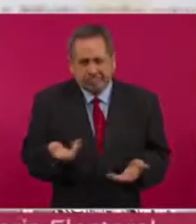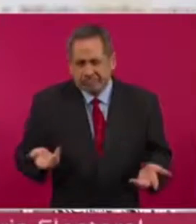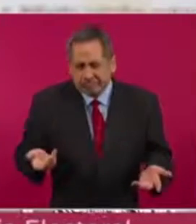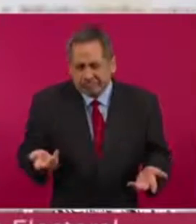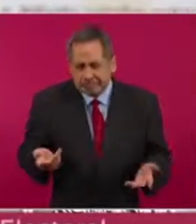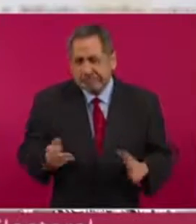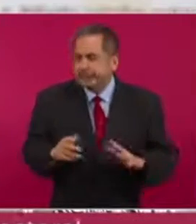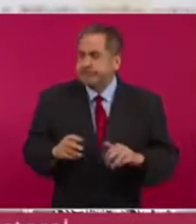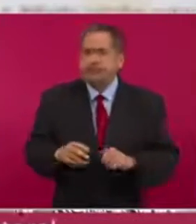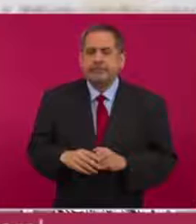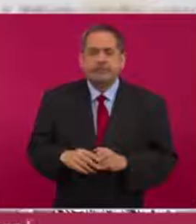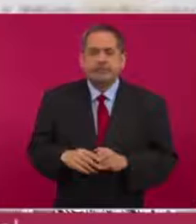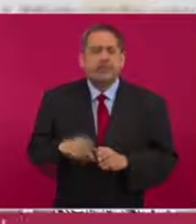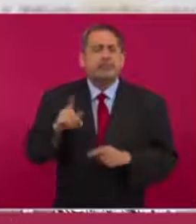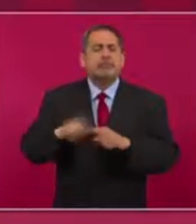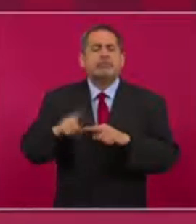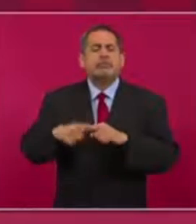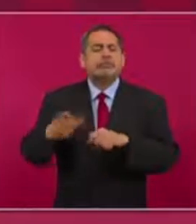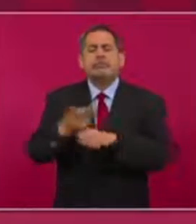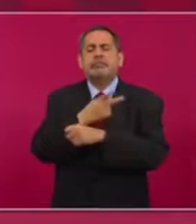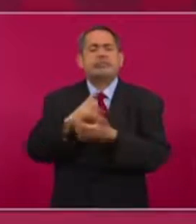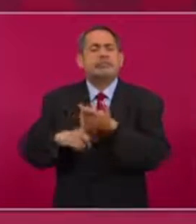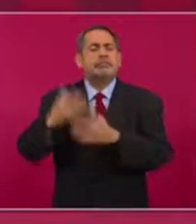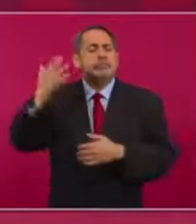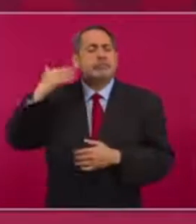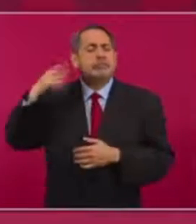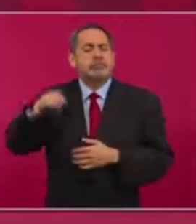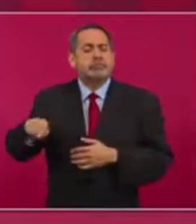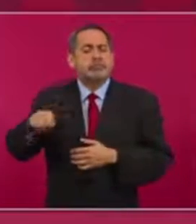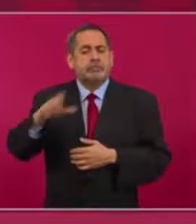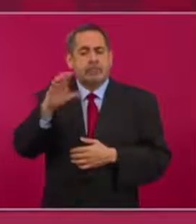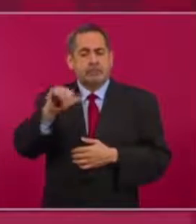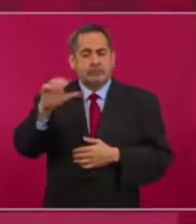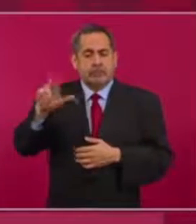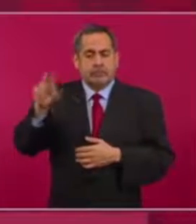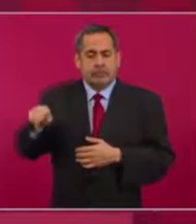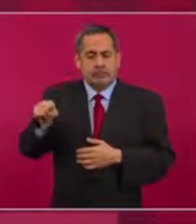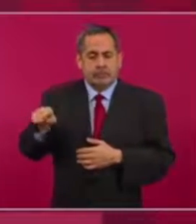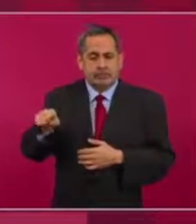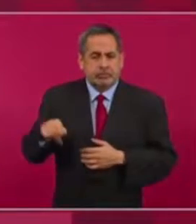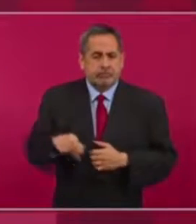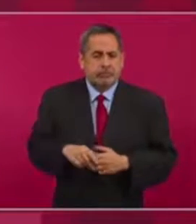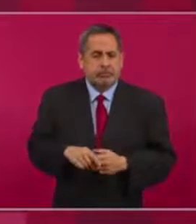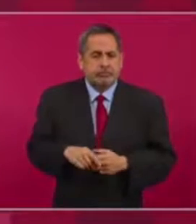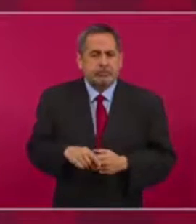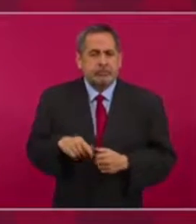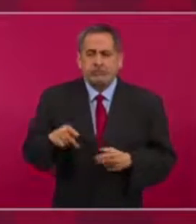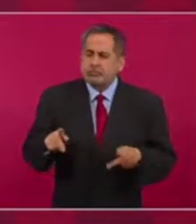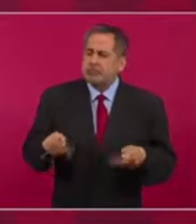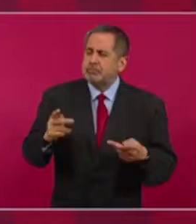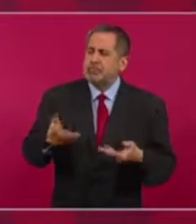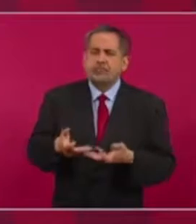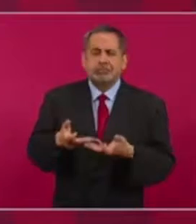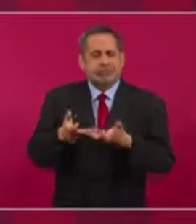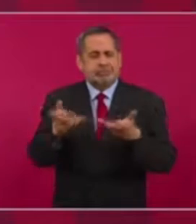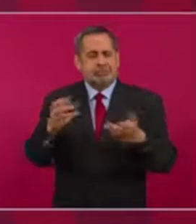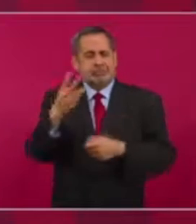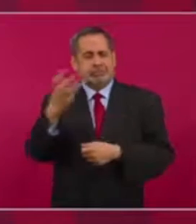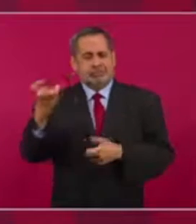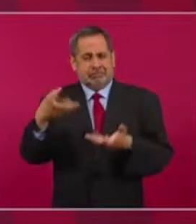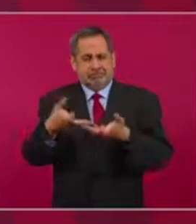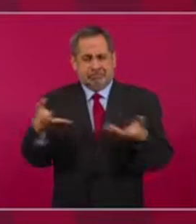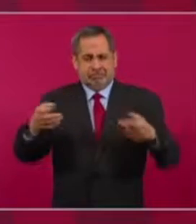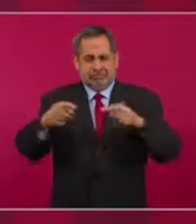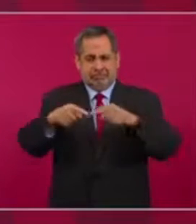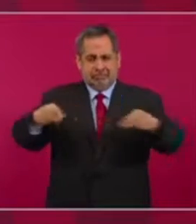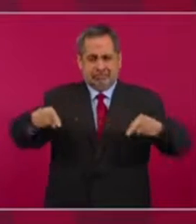Pero, ¿qué hicieron ahí en Cancún? Vendieron como 300 hectáreas